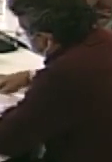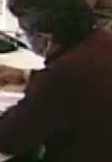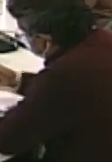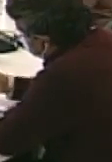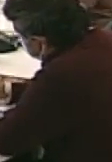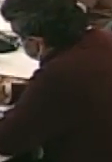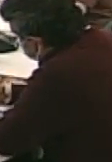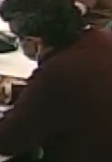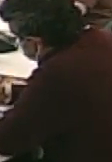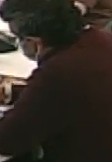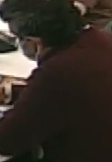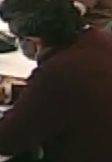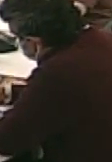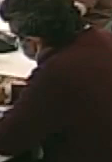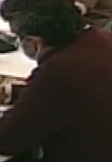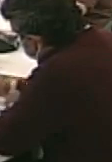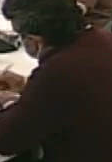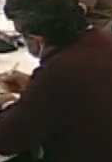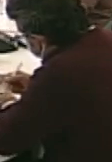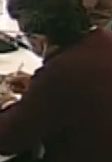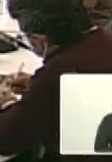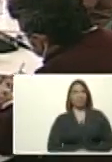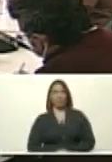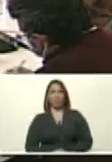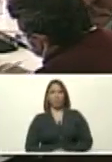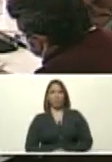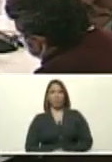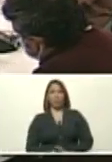Quedarse, ahí está. Y hemos aprendido a vivir